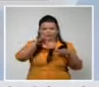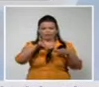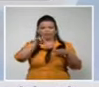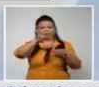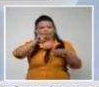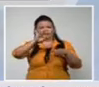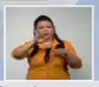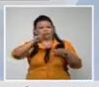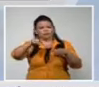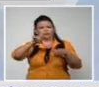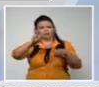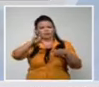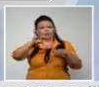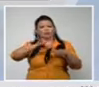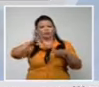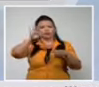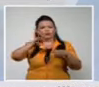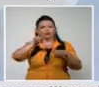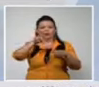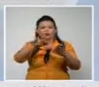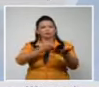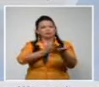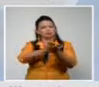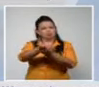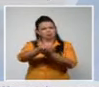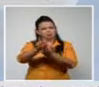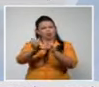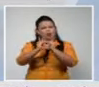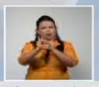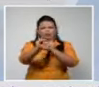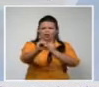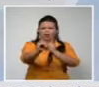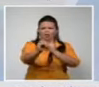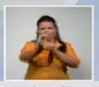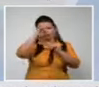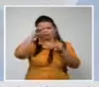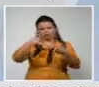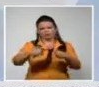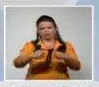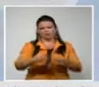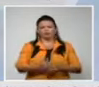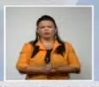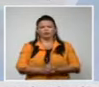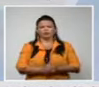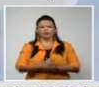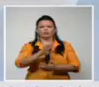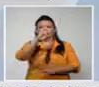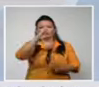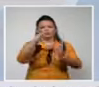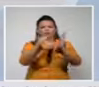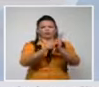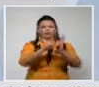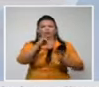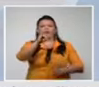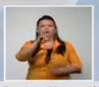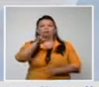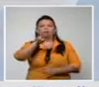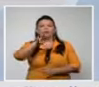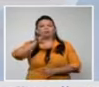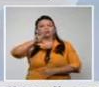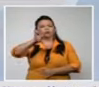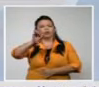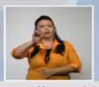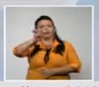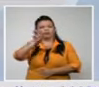98,7% con una evolución clínica estable. Estamos hablando de 4.629 personas